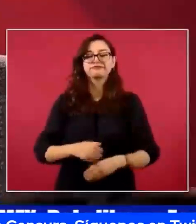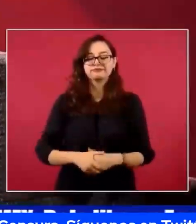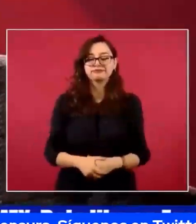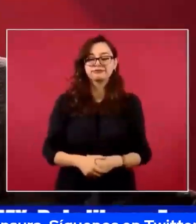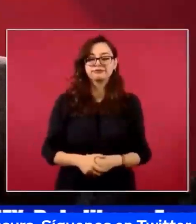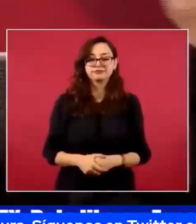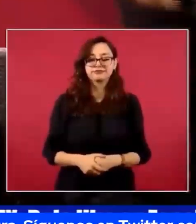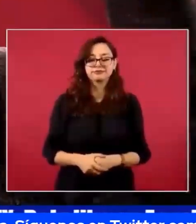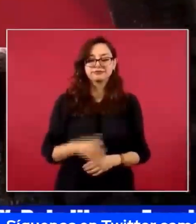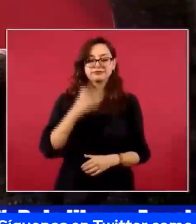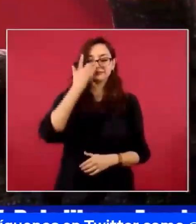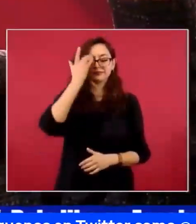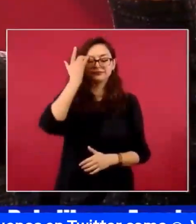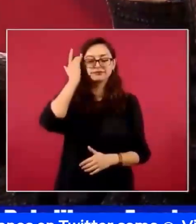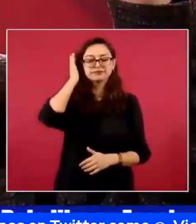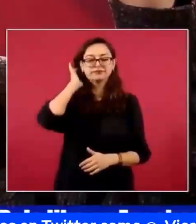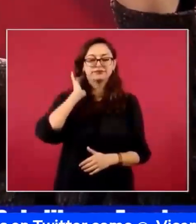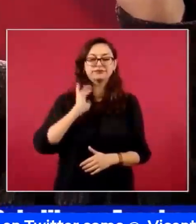porque